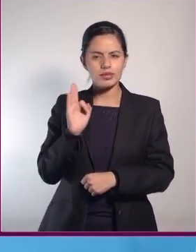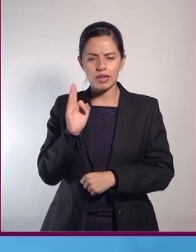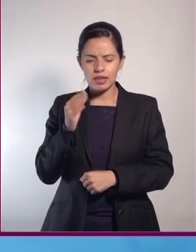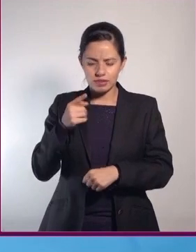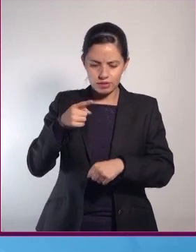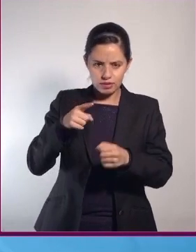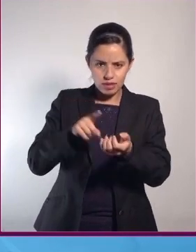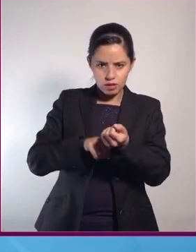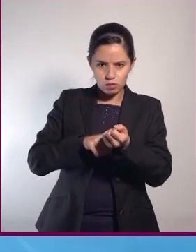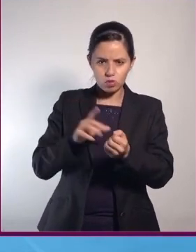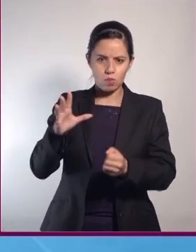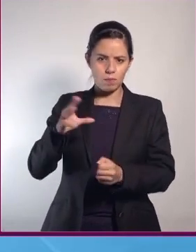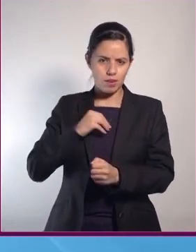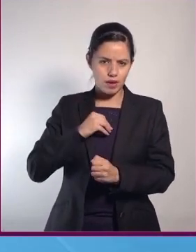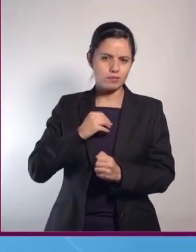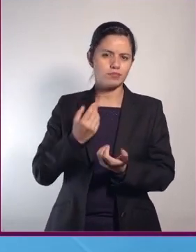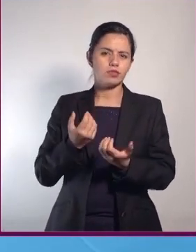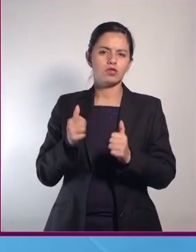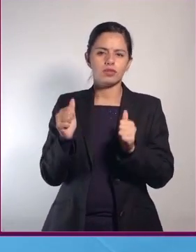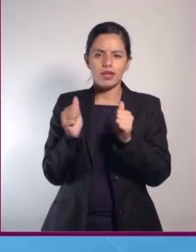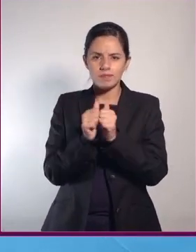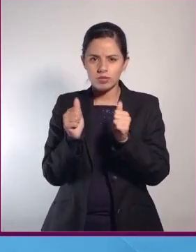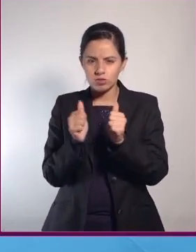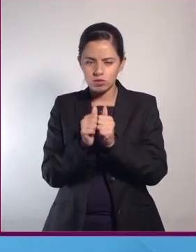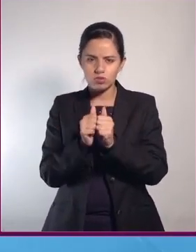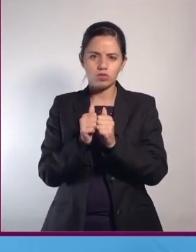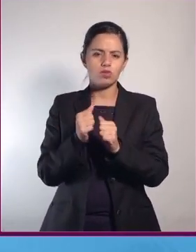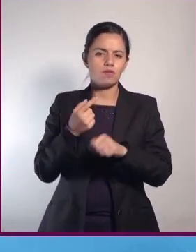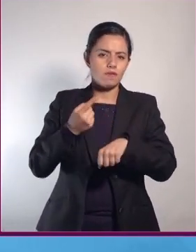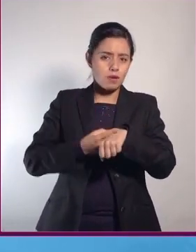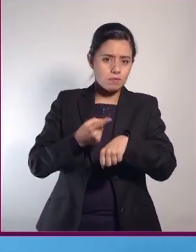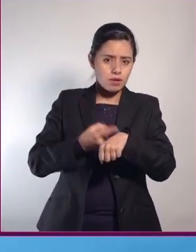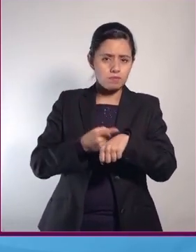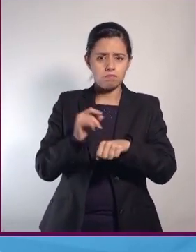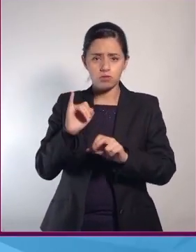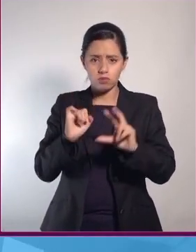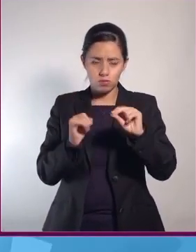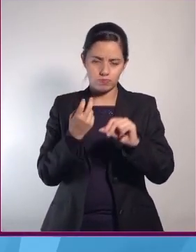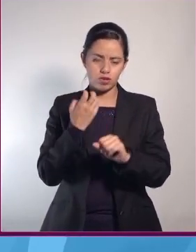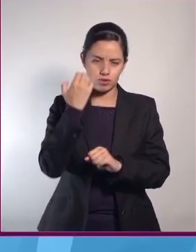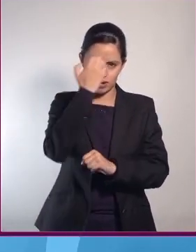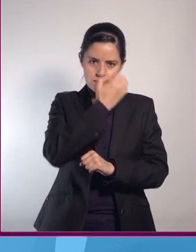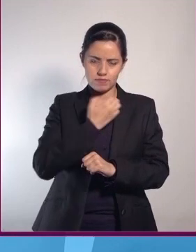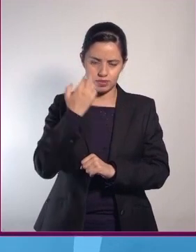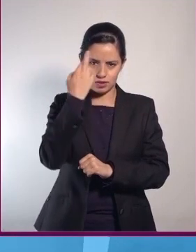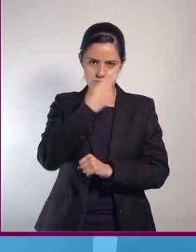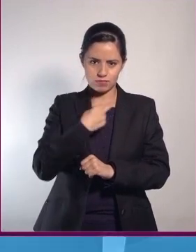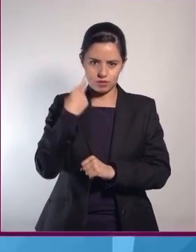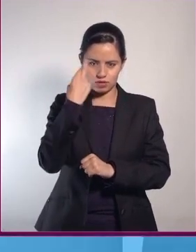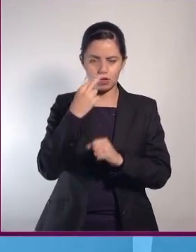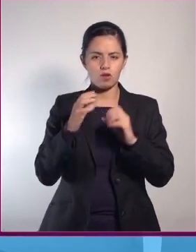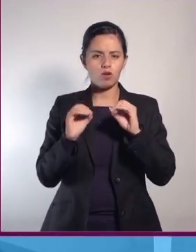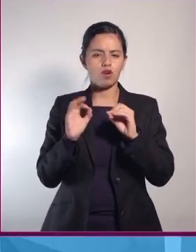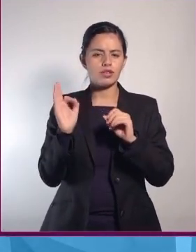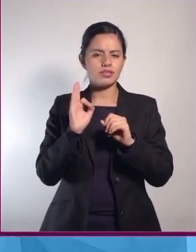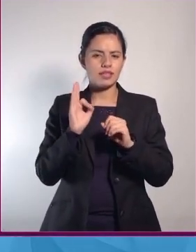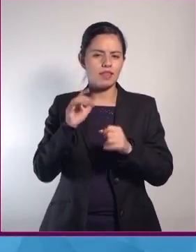enfermedad de transmisión sexual, para saber qué otros métodos nos pueden funcionar y para ver si no tenemos alguna